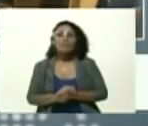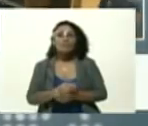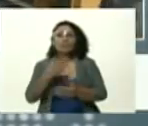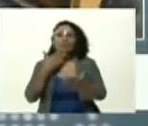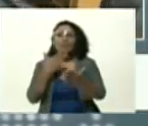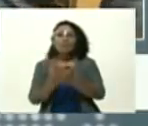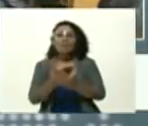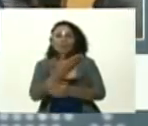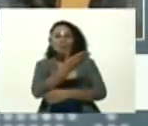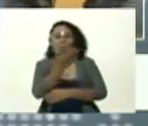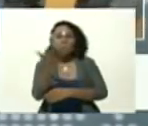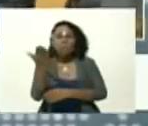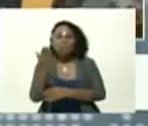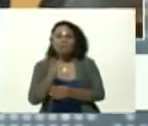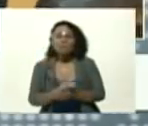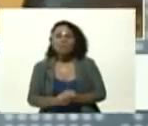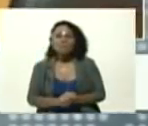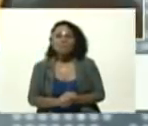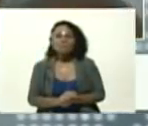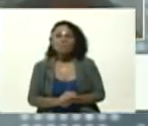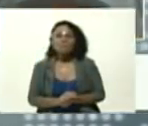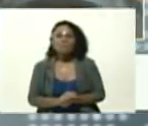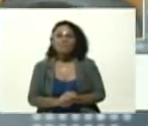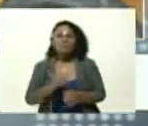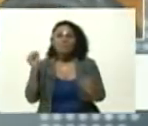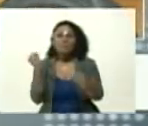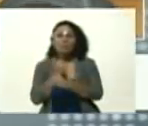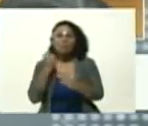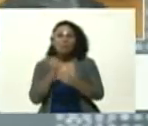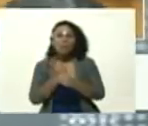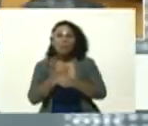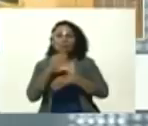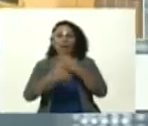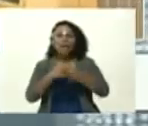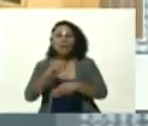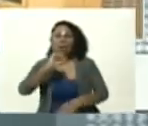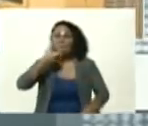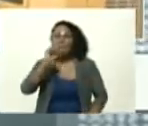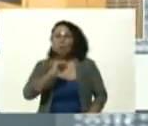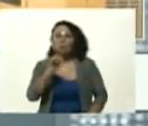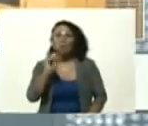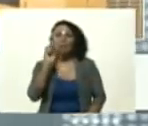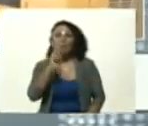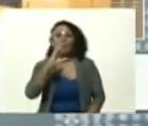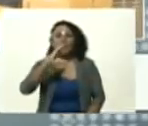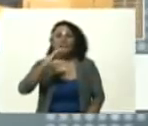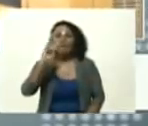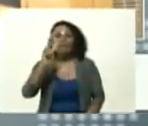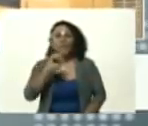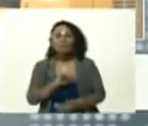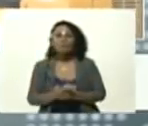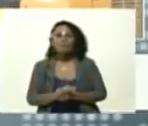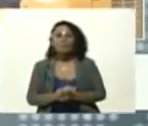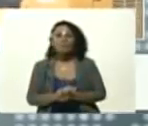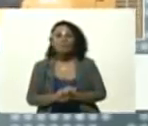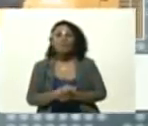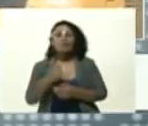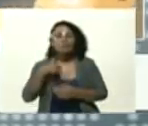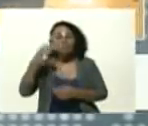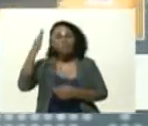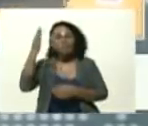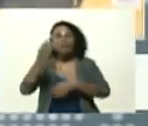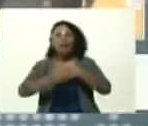Gracias a ustedes por el trabajo que hacen por su amada Universidad Central de Venezuela. Sé que lo